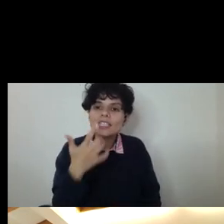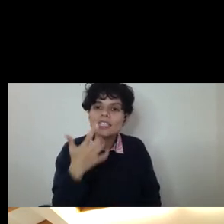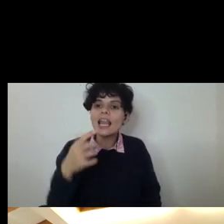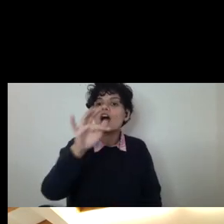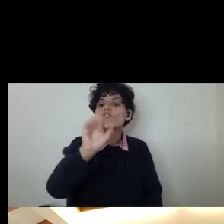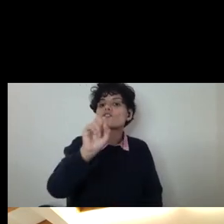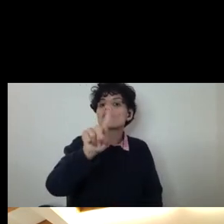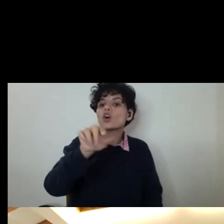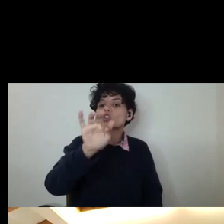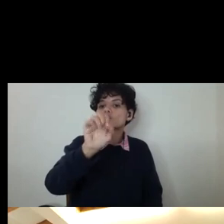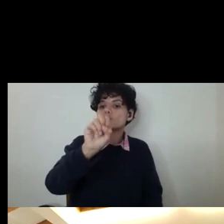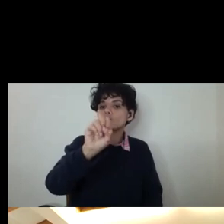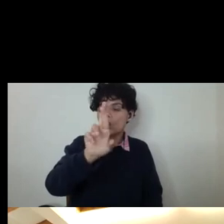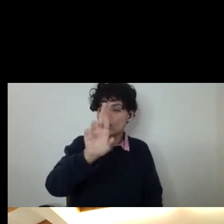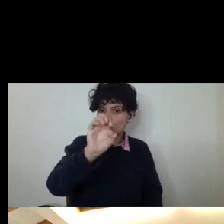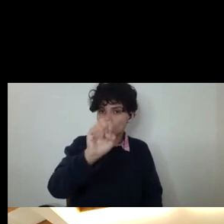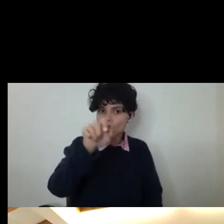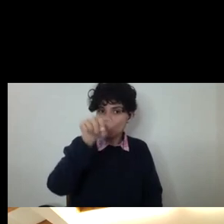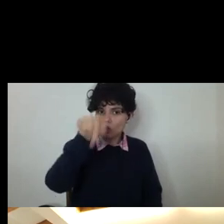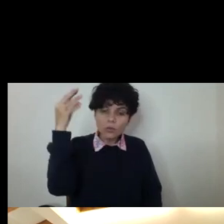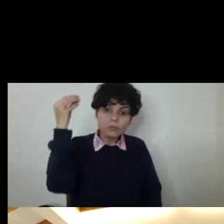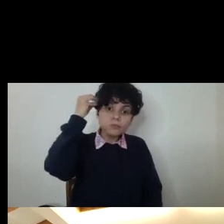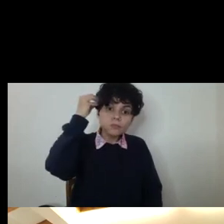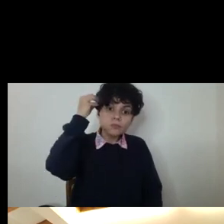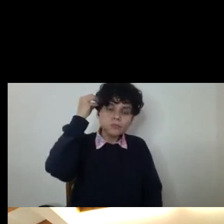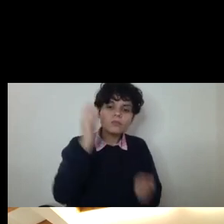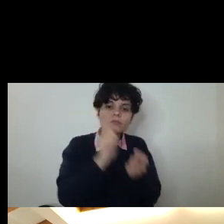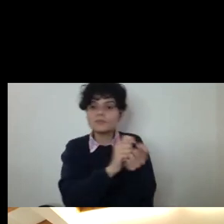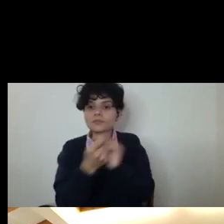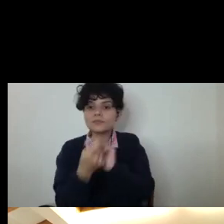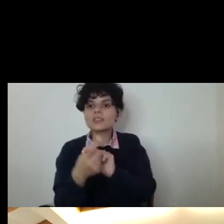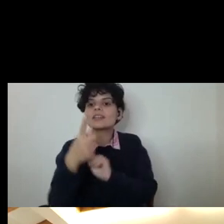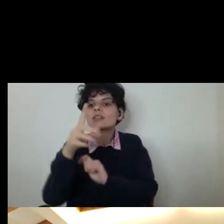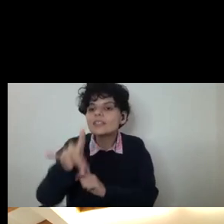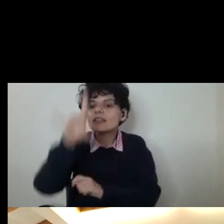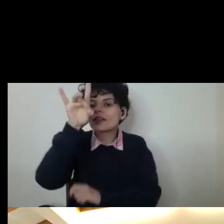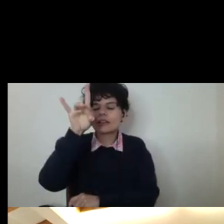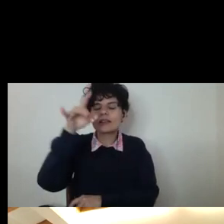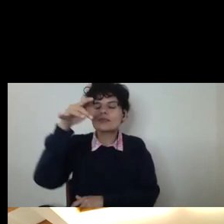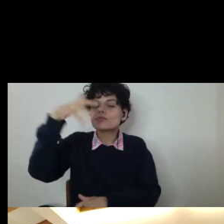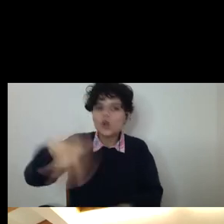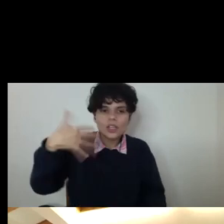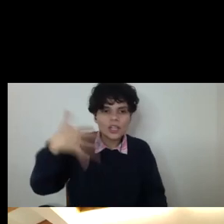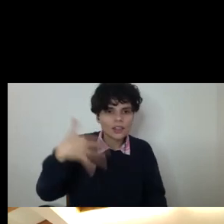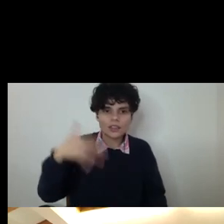es un hito para la expresión de genes relevantes.